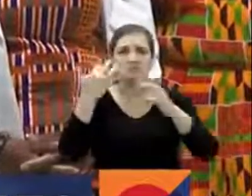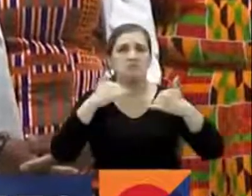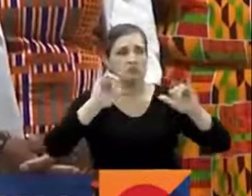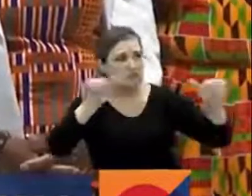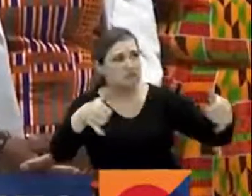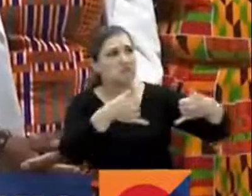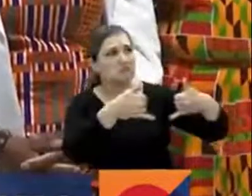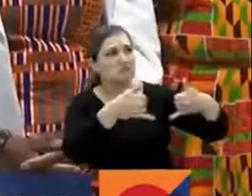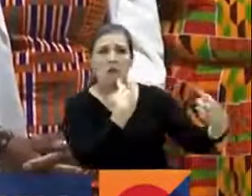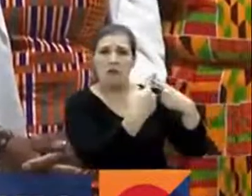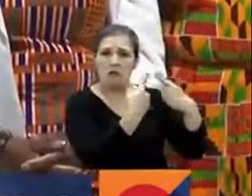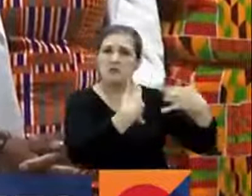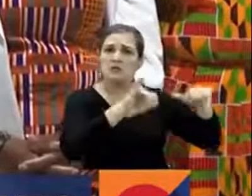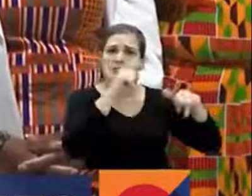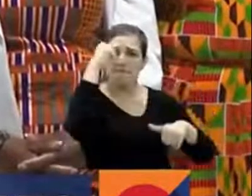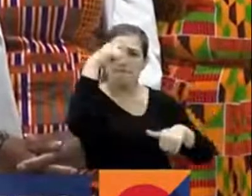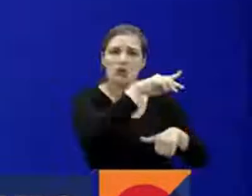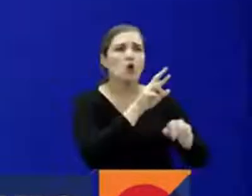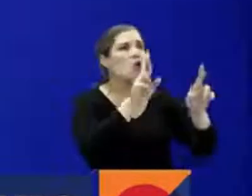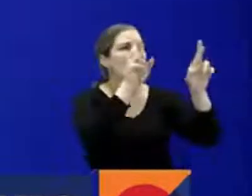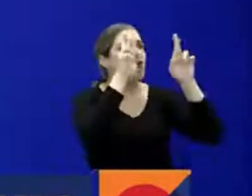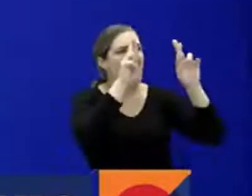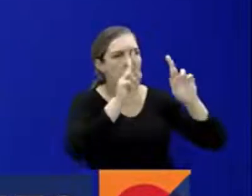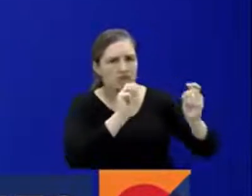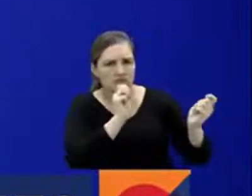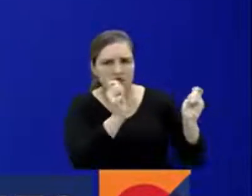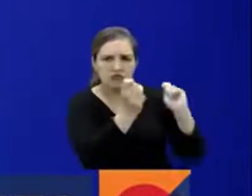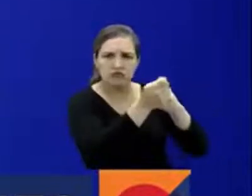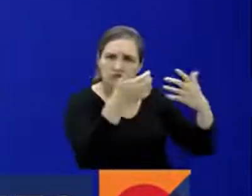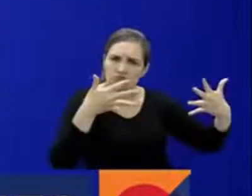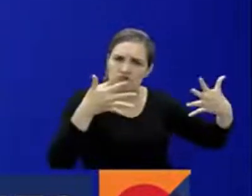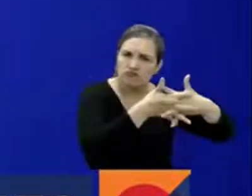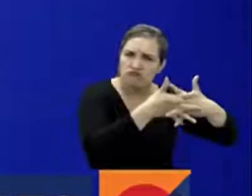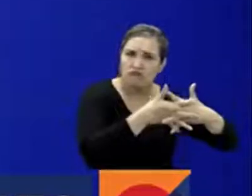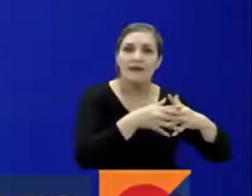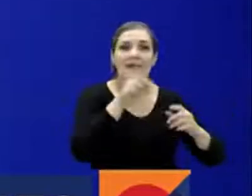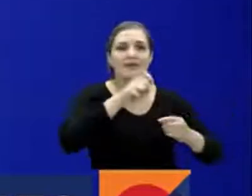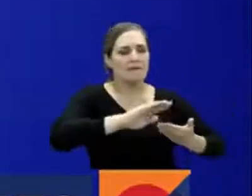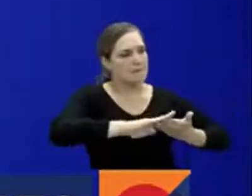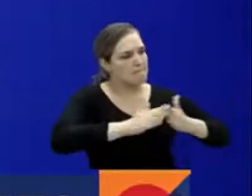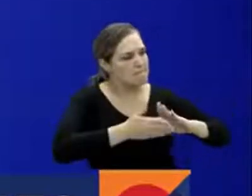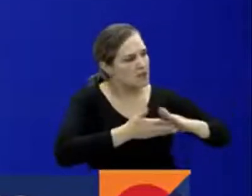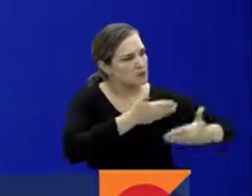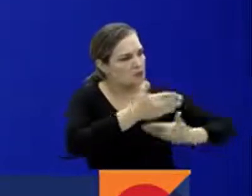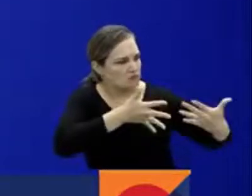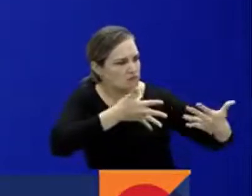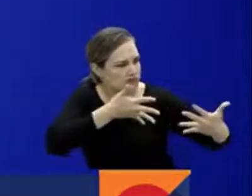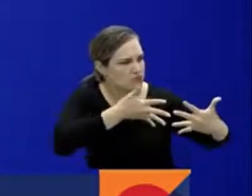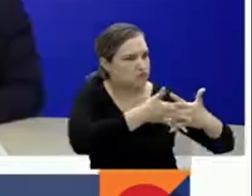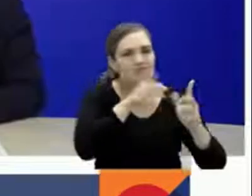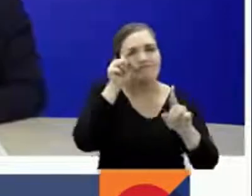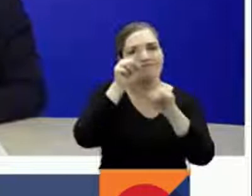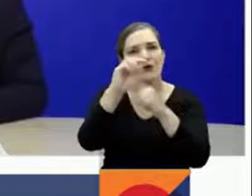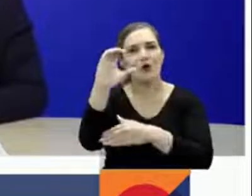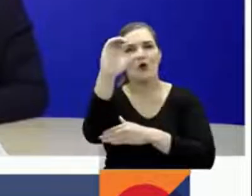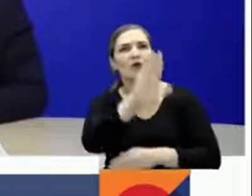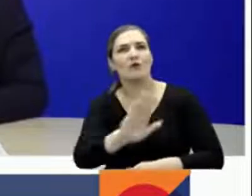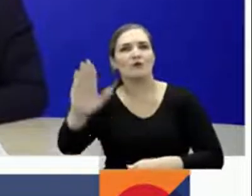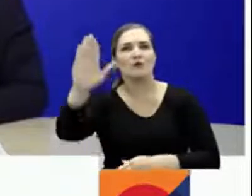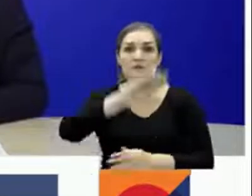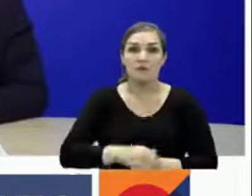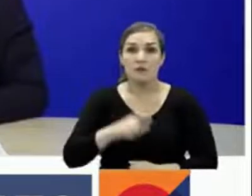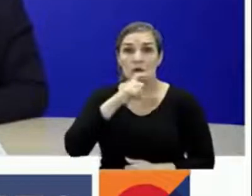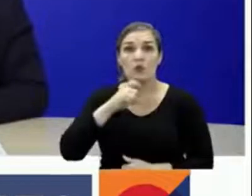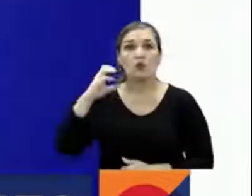su respaldo para una transición transparente. Que sea una transición armónica y pacífica por el bien de Colombia. Duque, quien